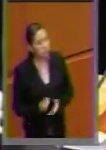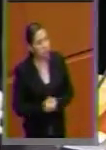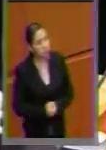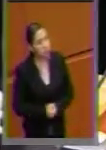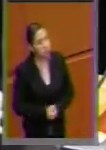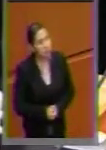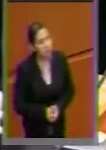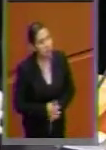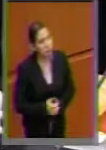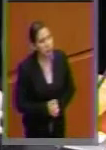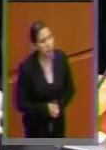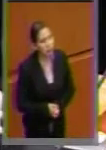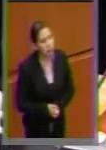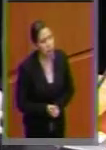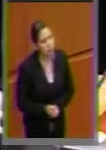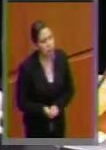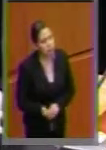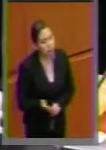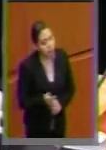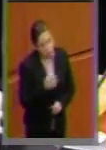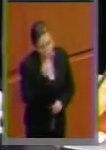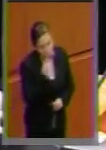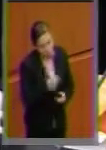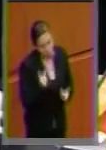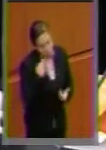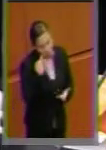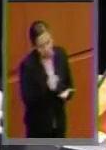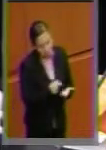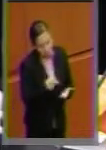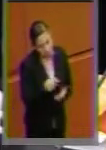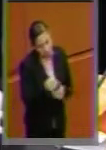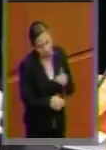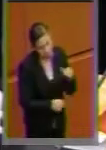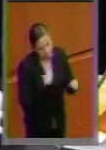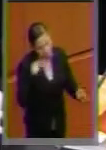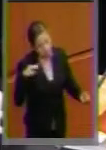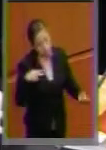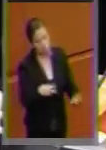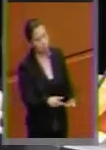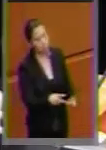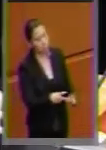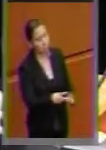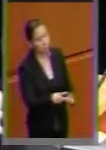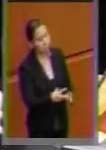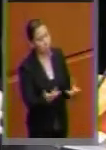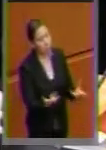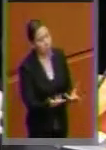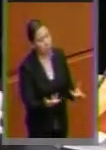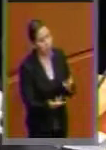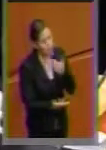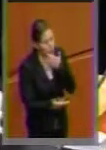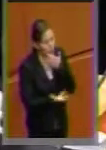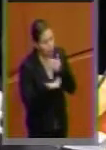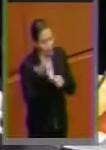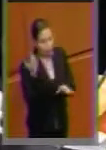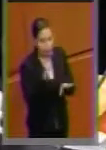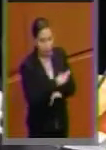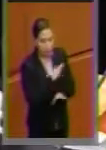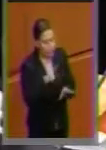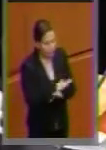al después haber cometido un delito y creo que es donde estaba tenés te enfocas en las varias modificaciones